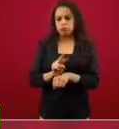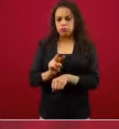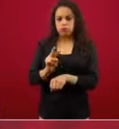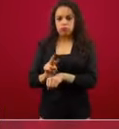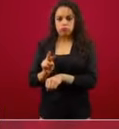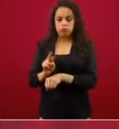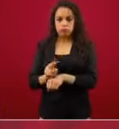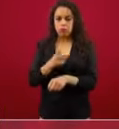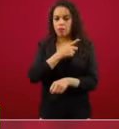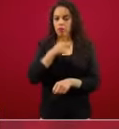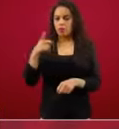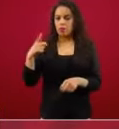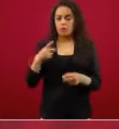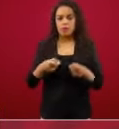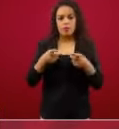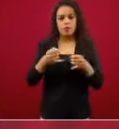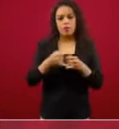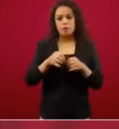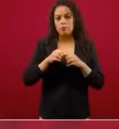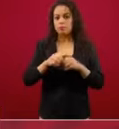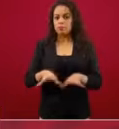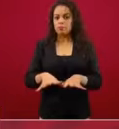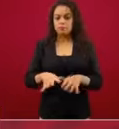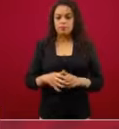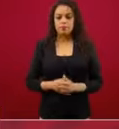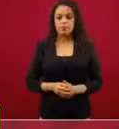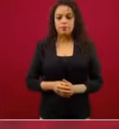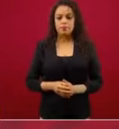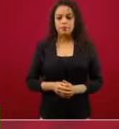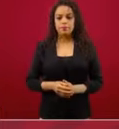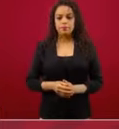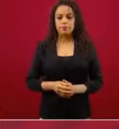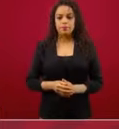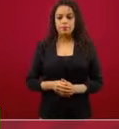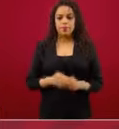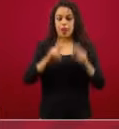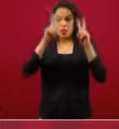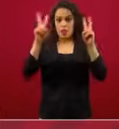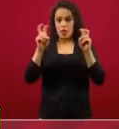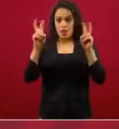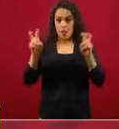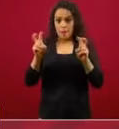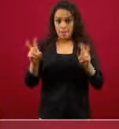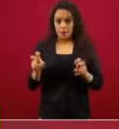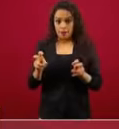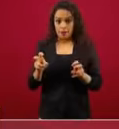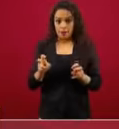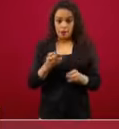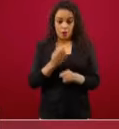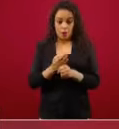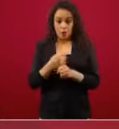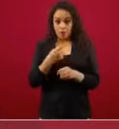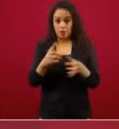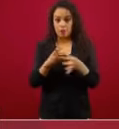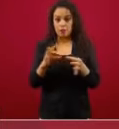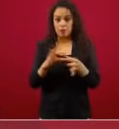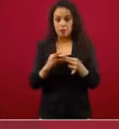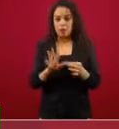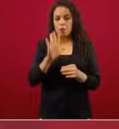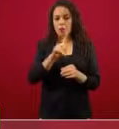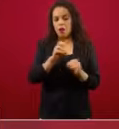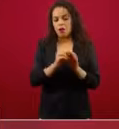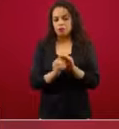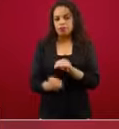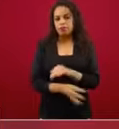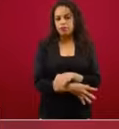se informe. Hay temas, estos que mencioné, que se omiten. Además, cómo en